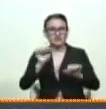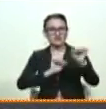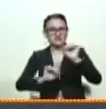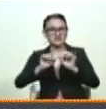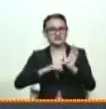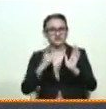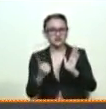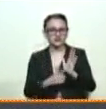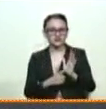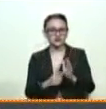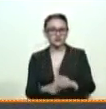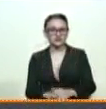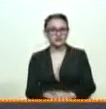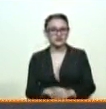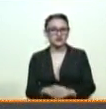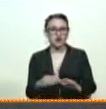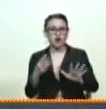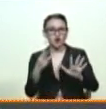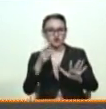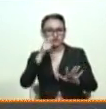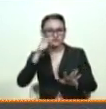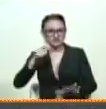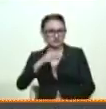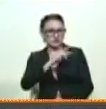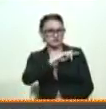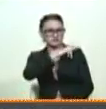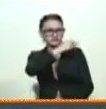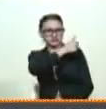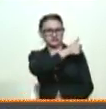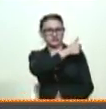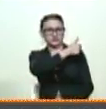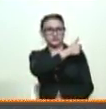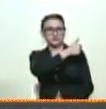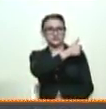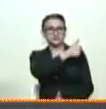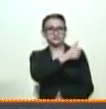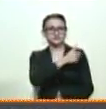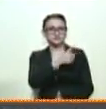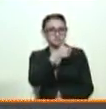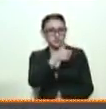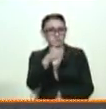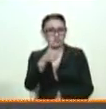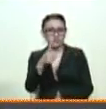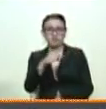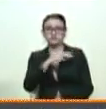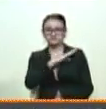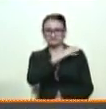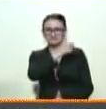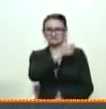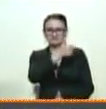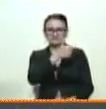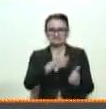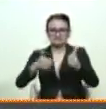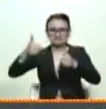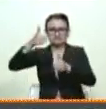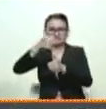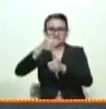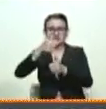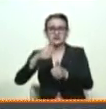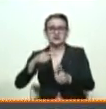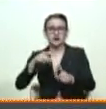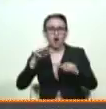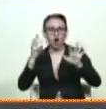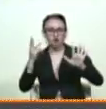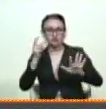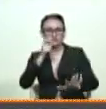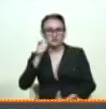integral. Están 8 mayores generales y almirantes comandantes de las 8 regiones estratégicas